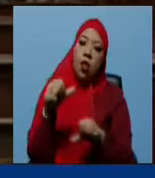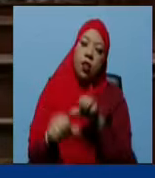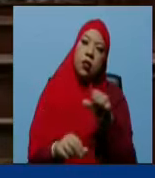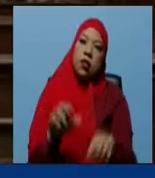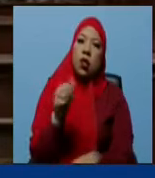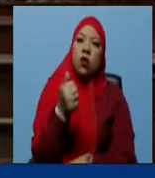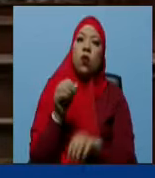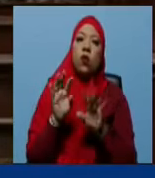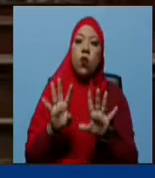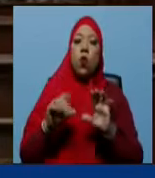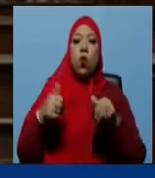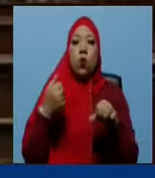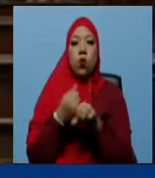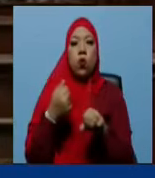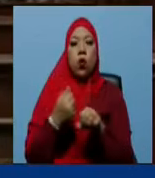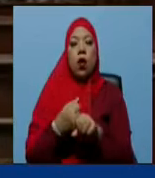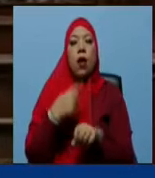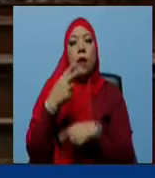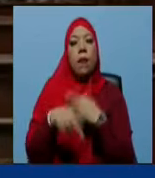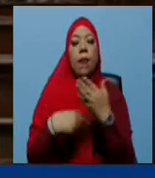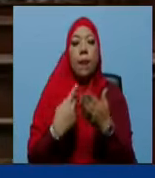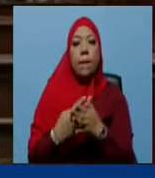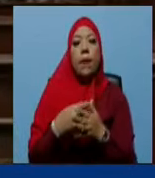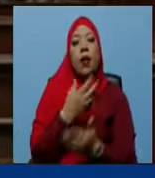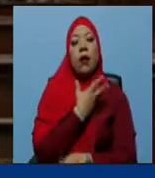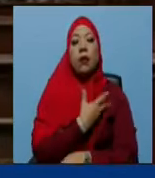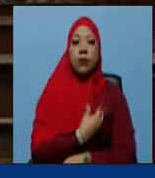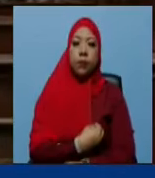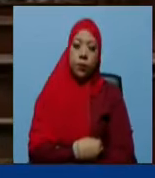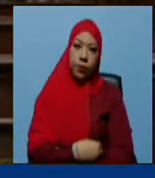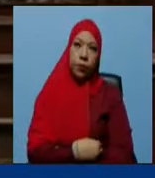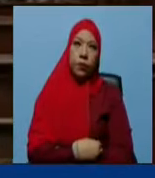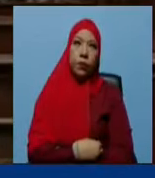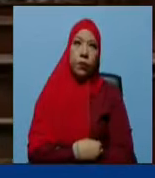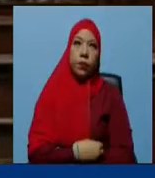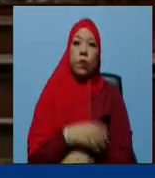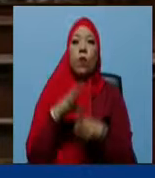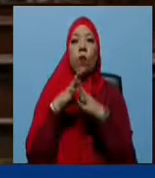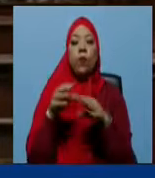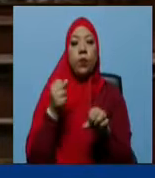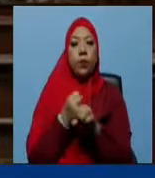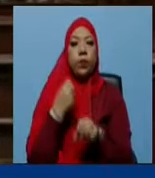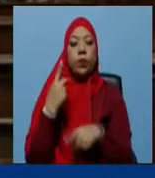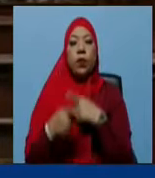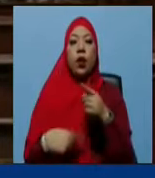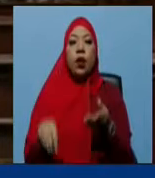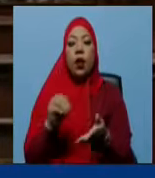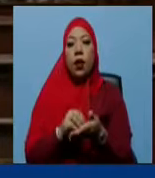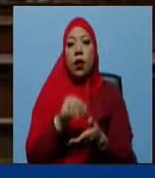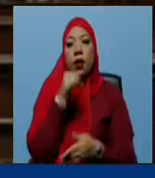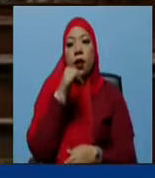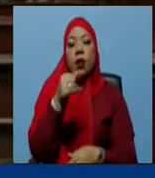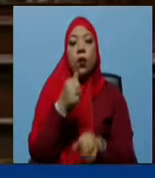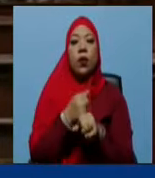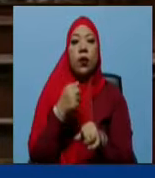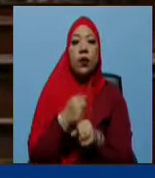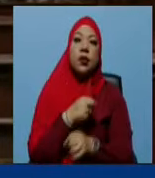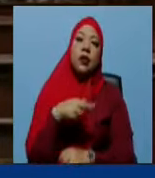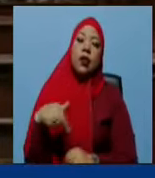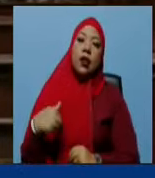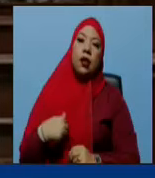XIX, empezando por Páez, lamentablemente Páez, todos tuvieron que reivindicar su nombre.